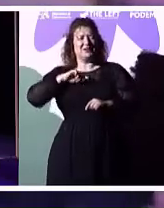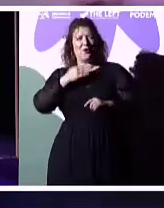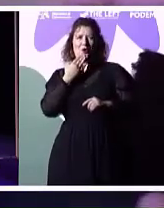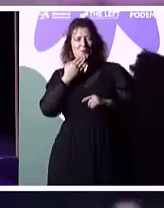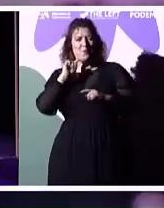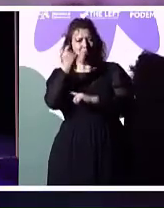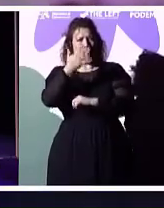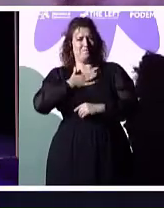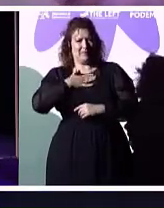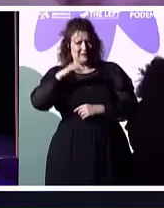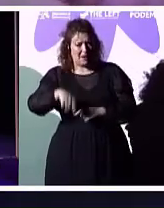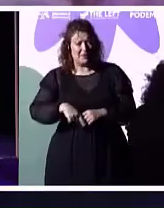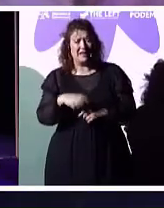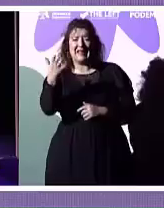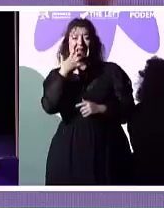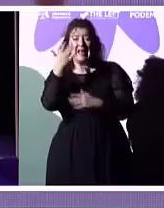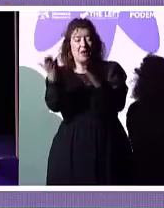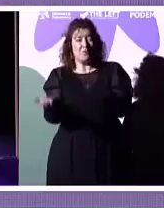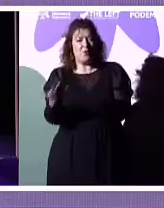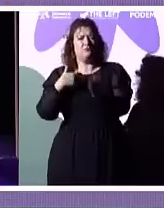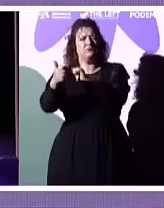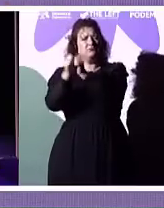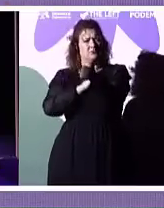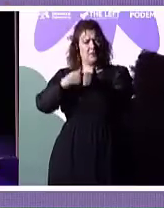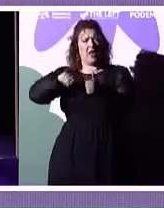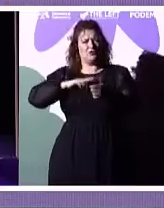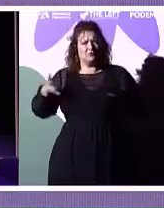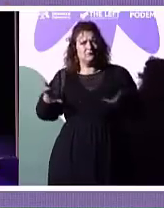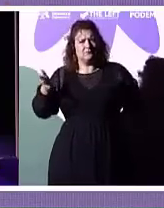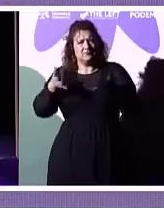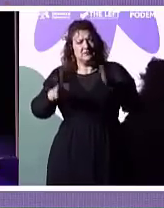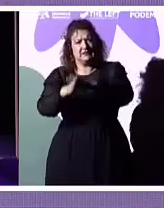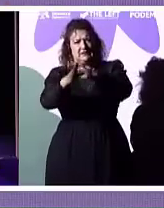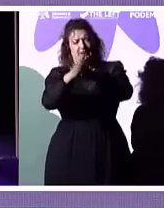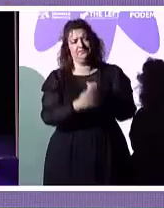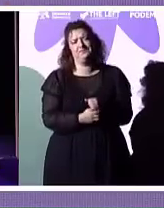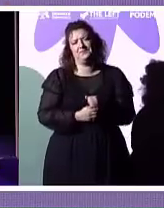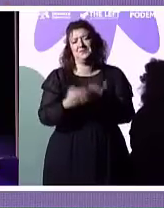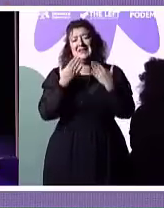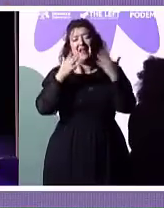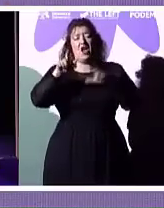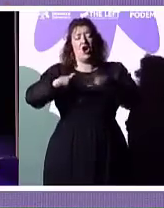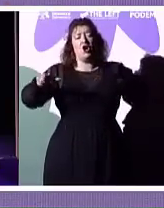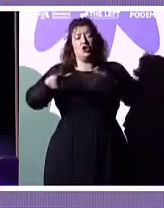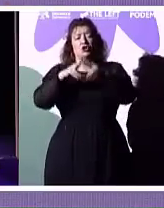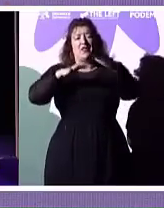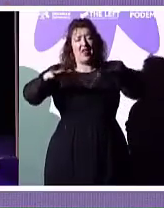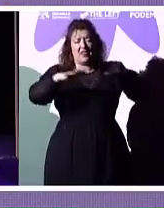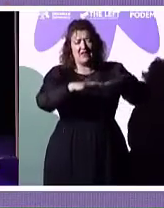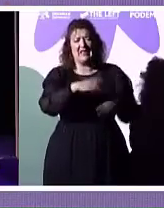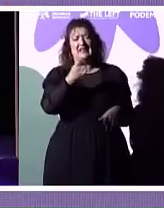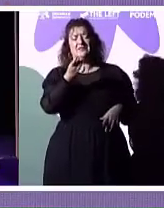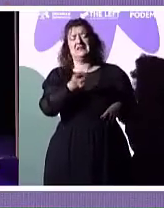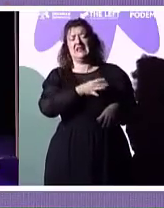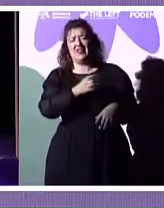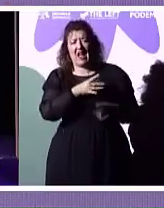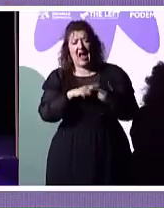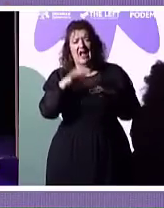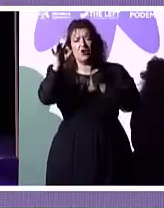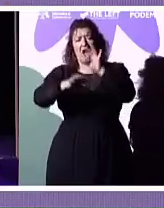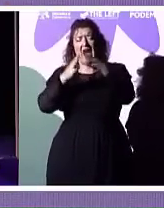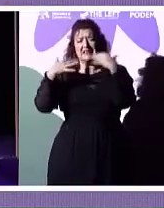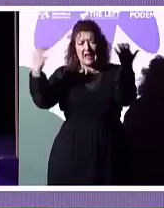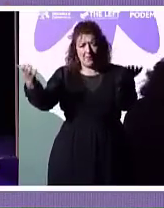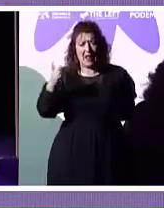a seguir adelante Gracias también a todos los colectivos de la sociedad civil sindicatos asambleas